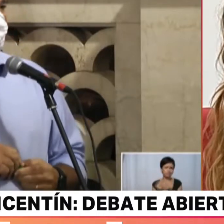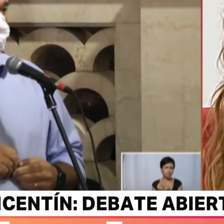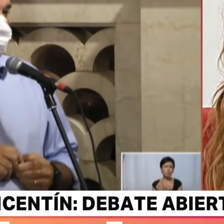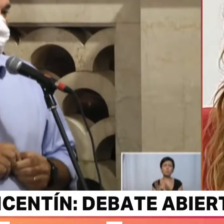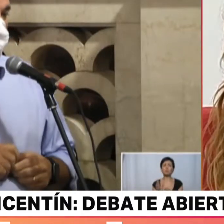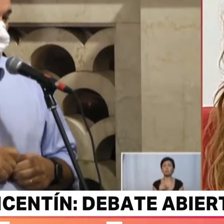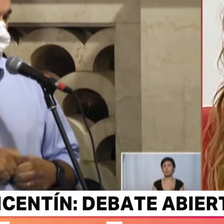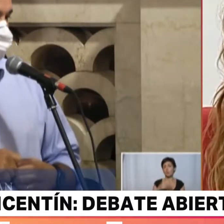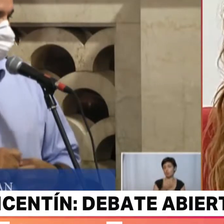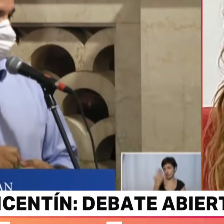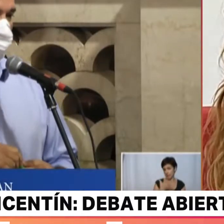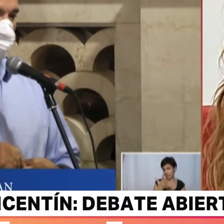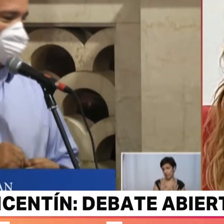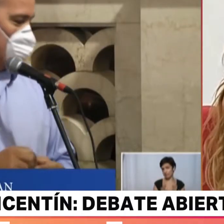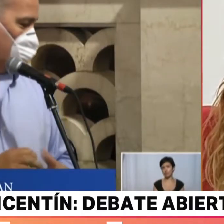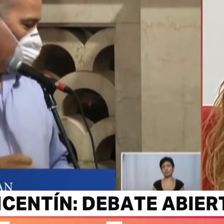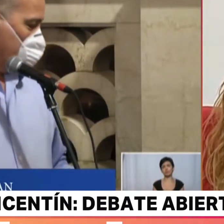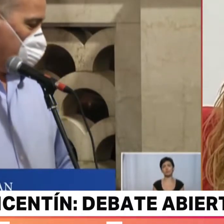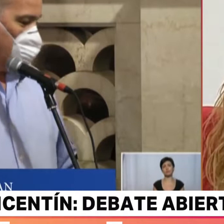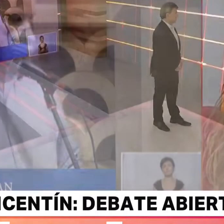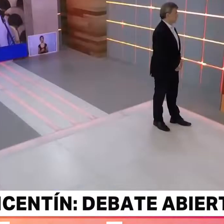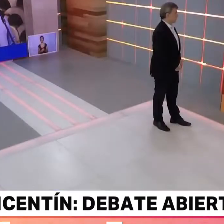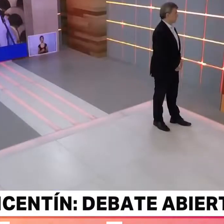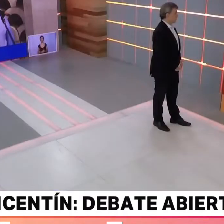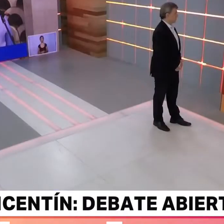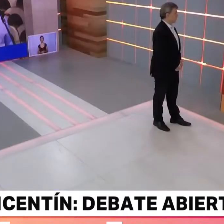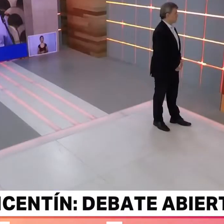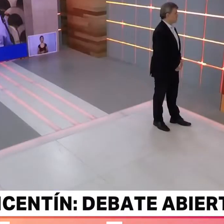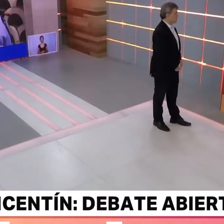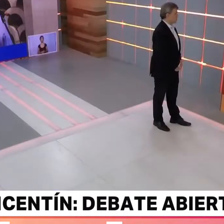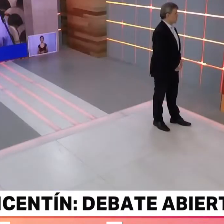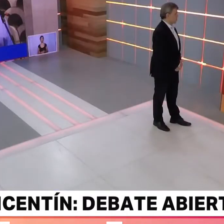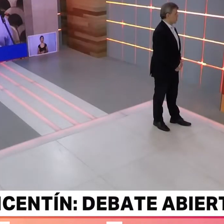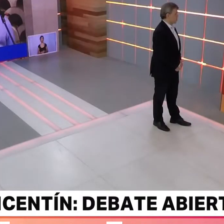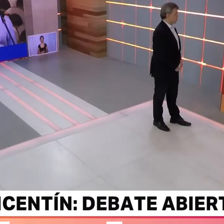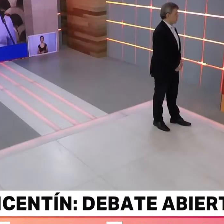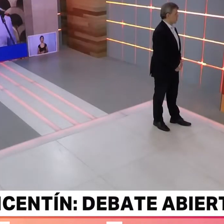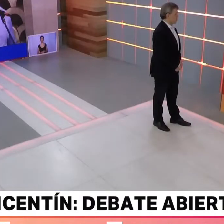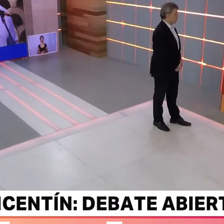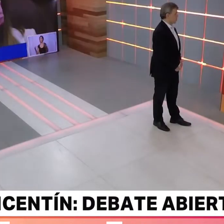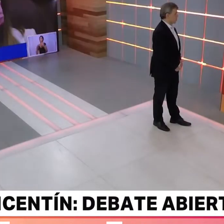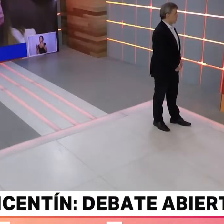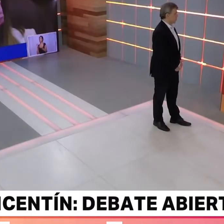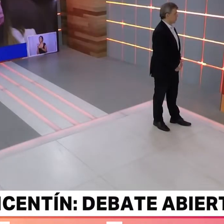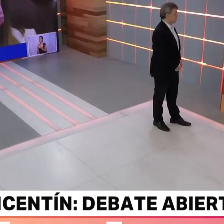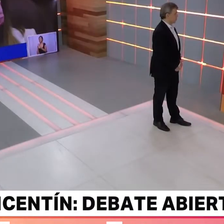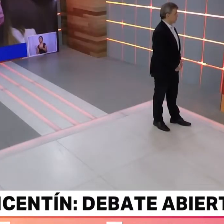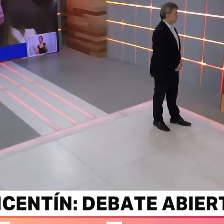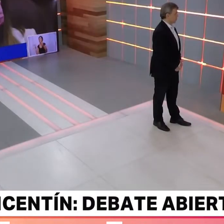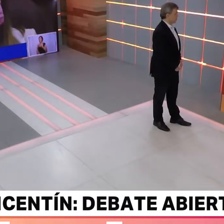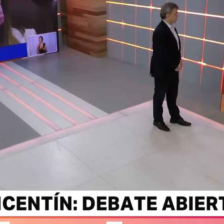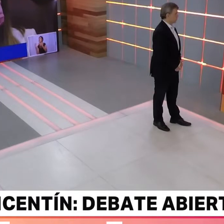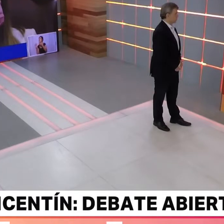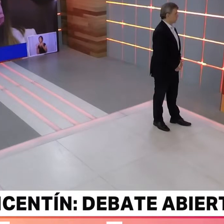Alberto Fernández estas medidas. Y por otro lado, sobre la intervención que se estableció por decreto, nosotros obviamente desde el Frente Progresista y desde el